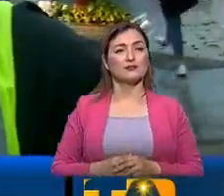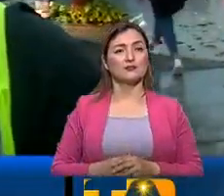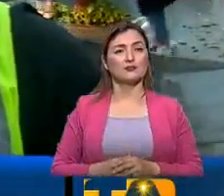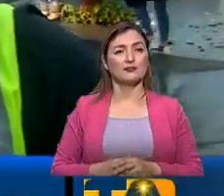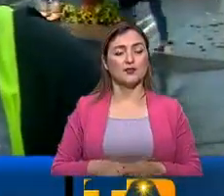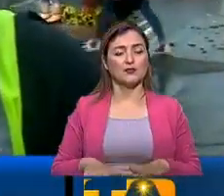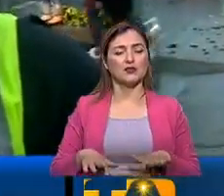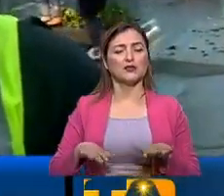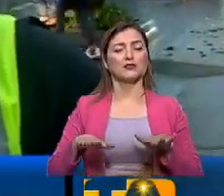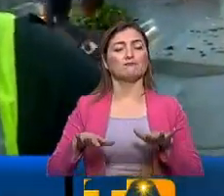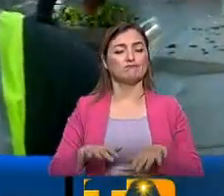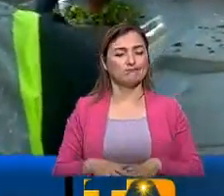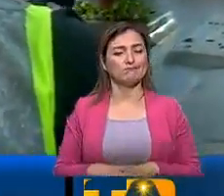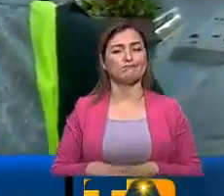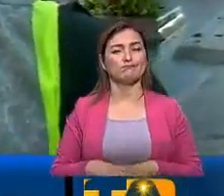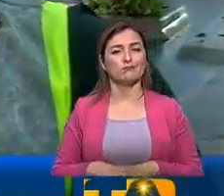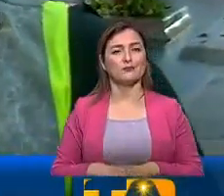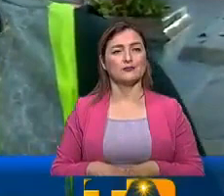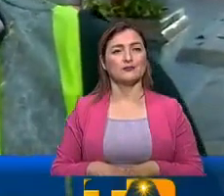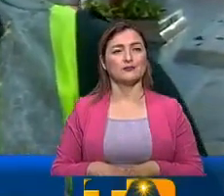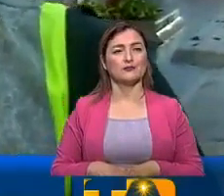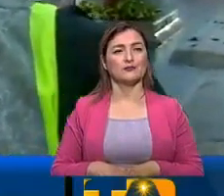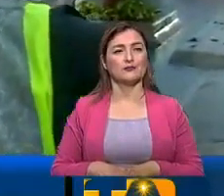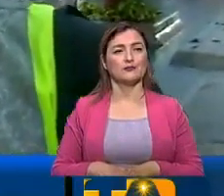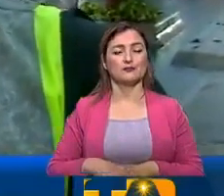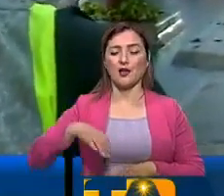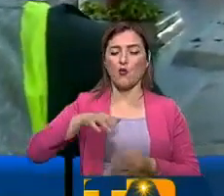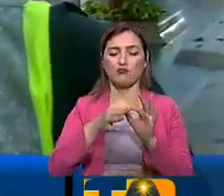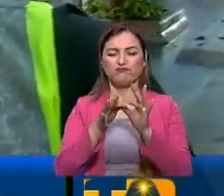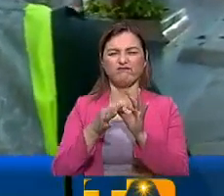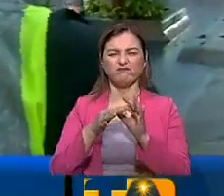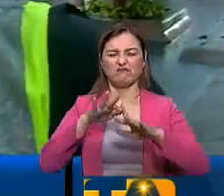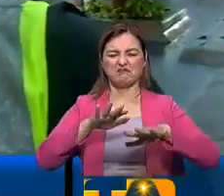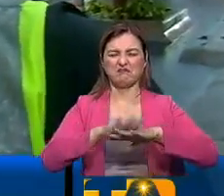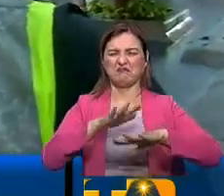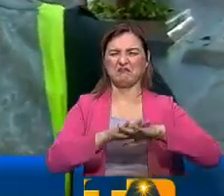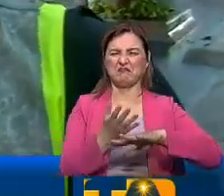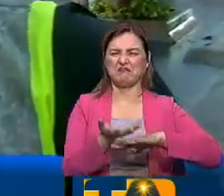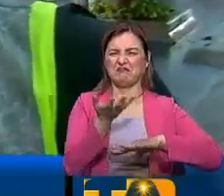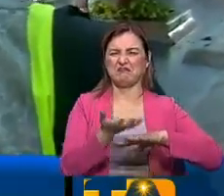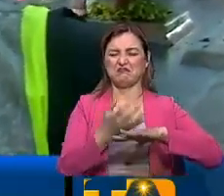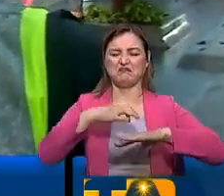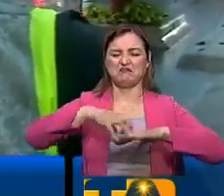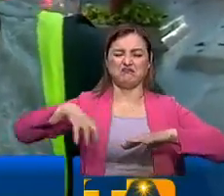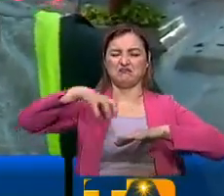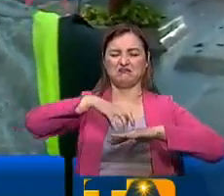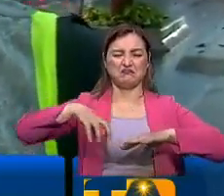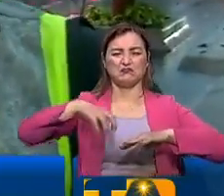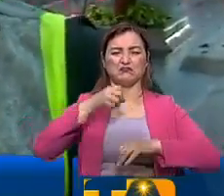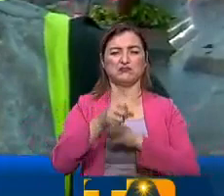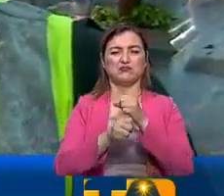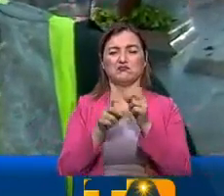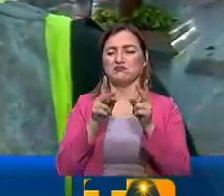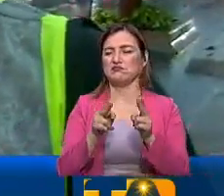acumula ahí. Entonces necesitan interagua arreglar para que se destape todo lo alcantarillado. Siempre, todos los años, el